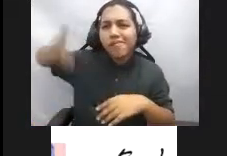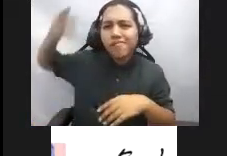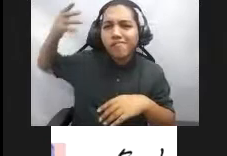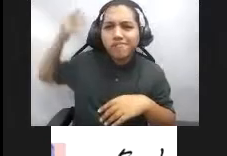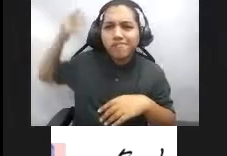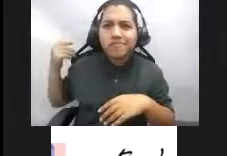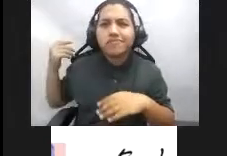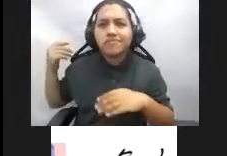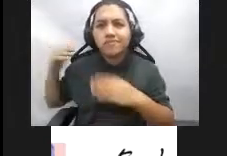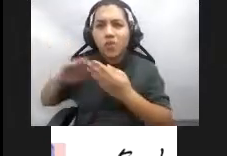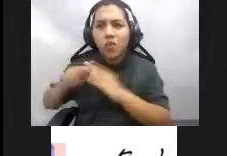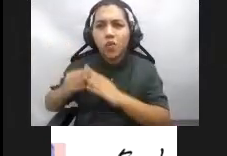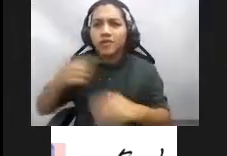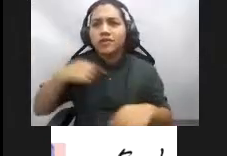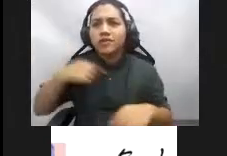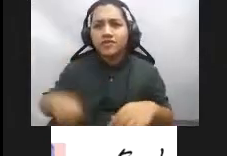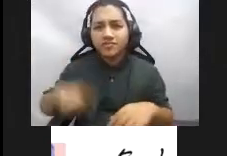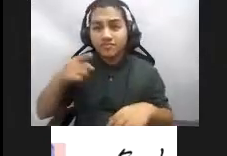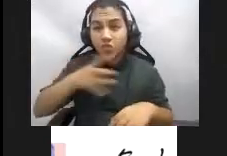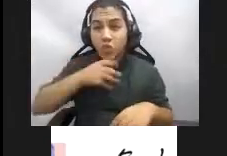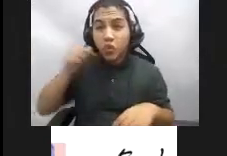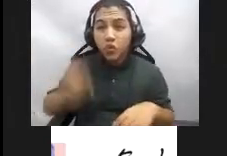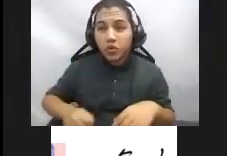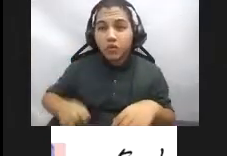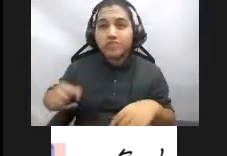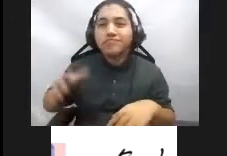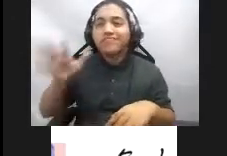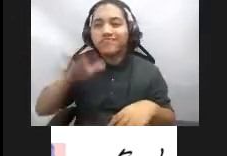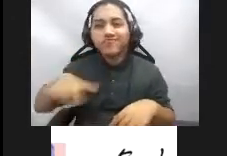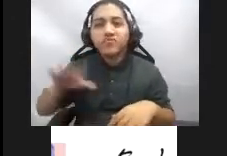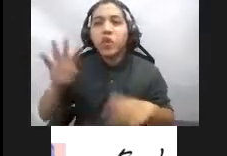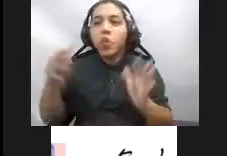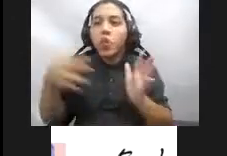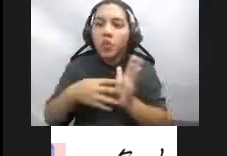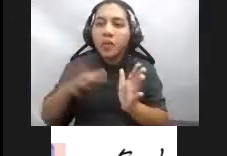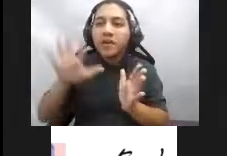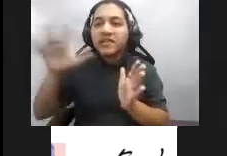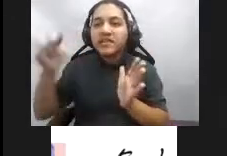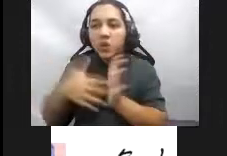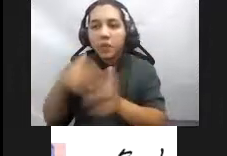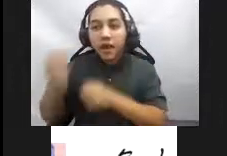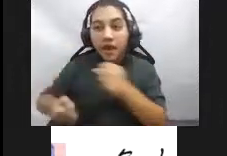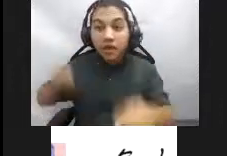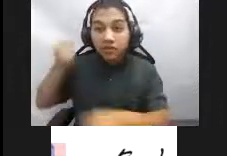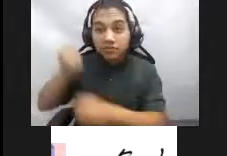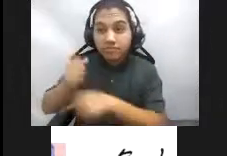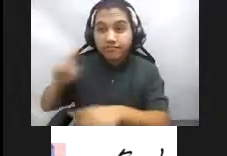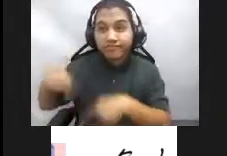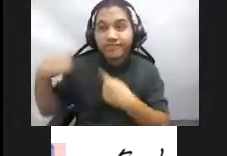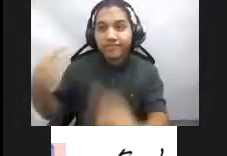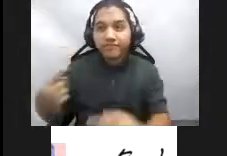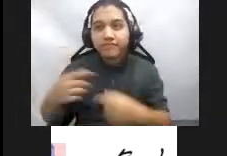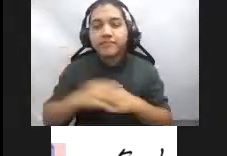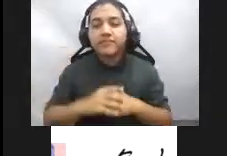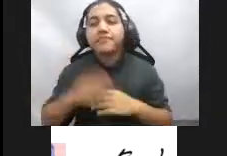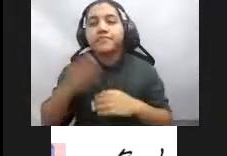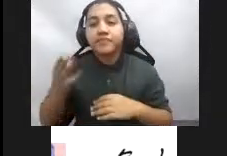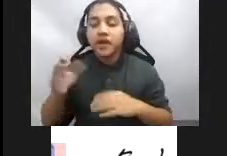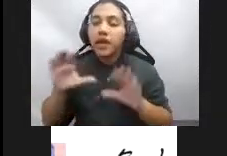del mundo. Abarca ya 4.000, 5.000 años atrás. Aquí hablamos en los cursos de historia occidental mucho